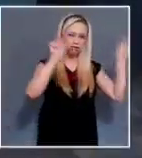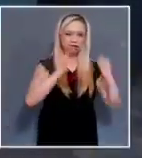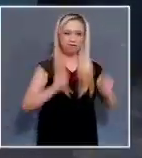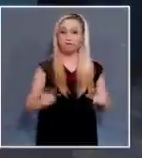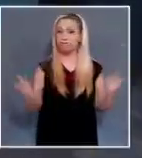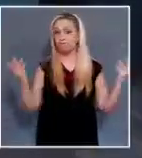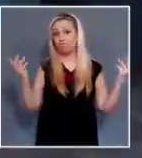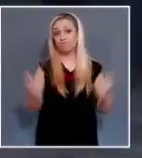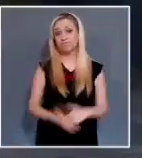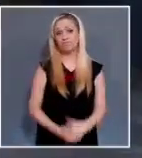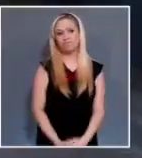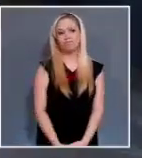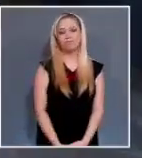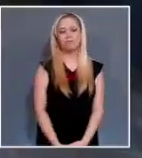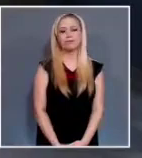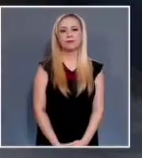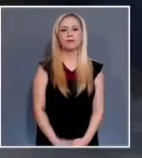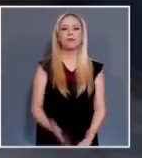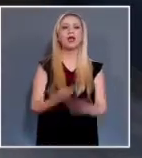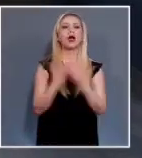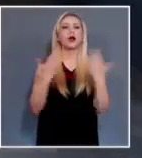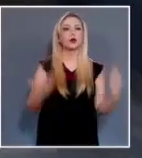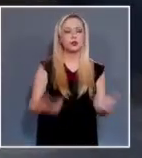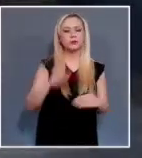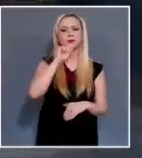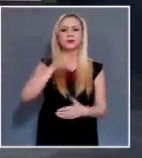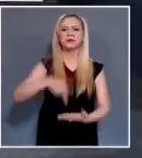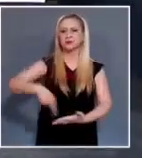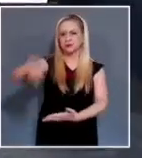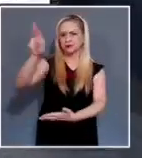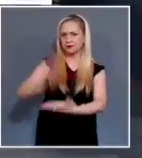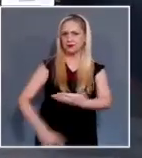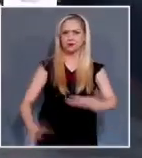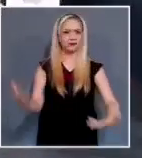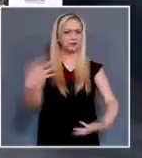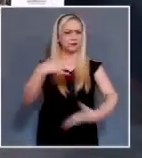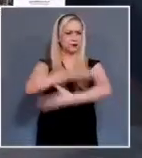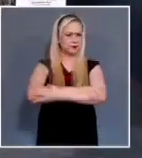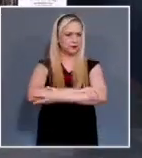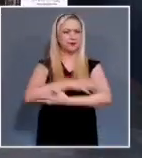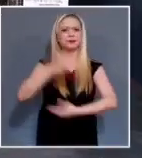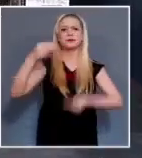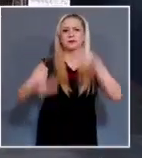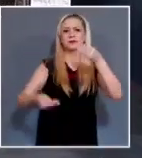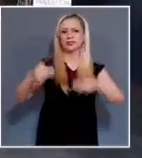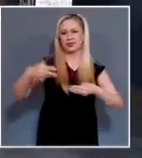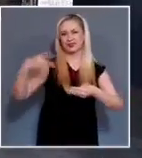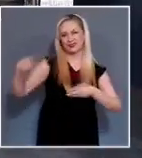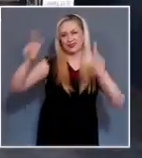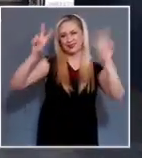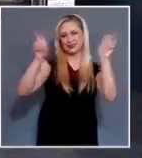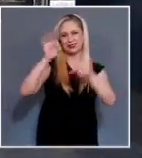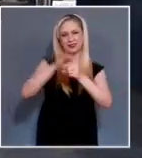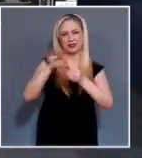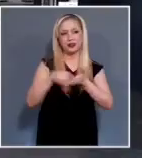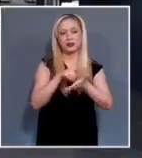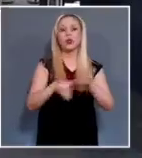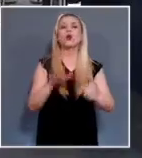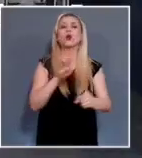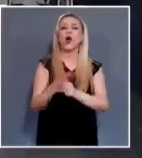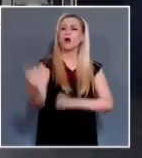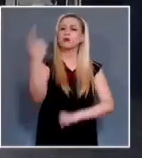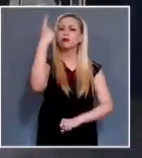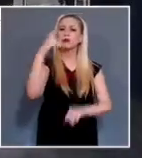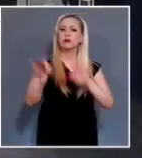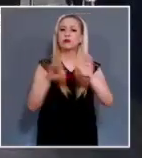Y en otros asuntos, durante la firma de un convenio de colaboración, magistrados electorales aseguraron que su principal función es garantizar elecciones